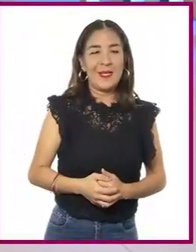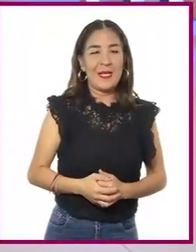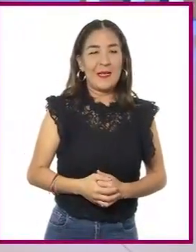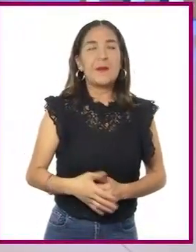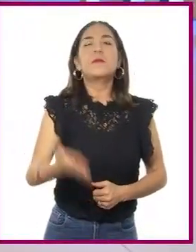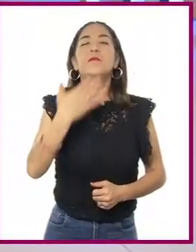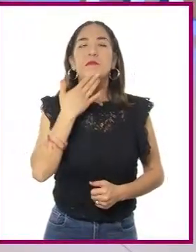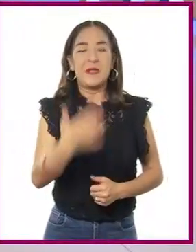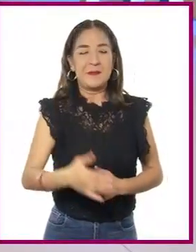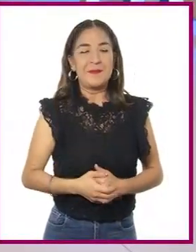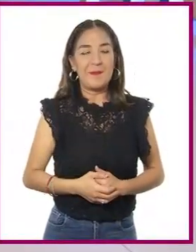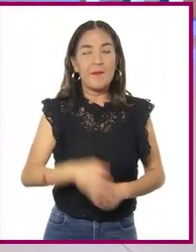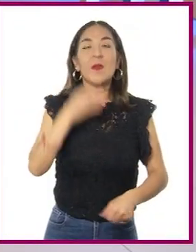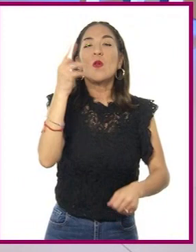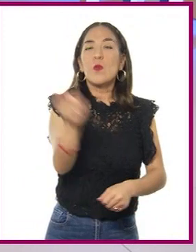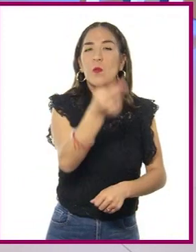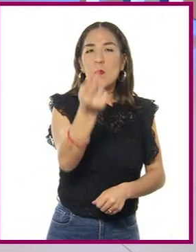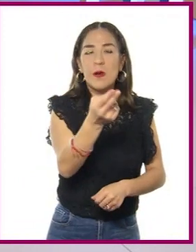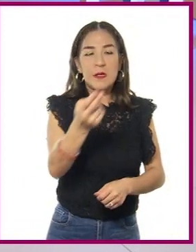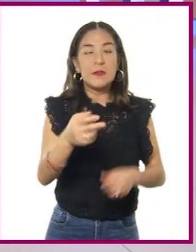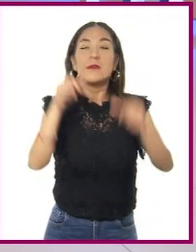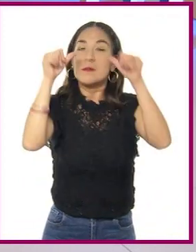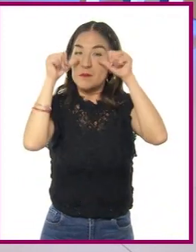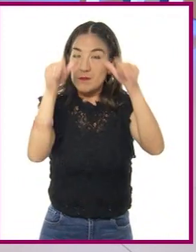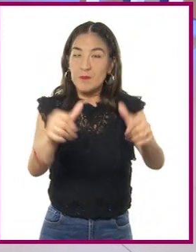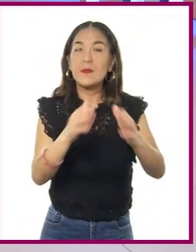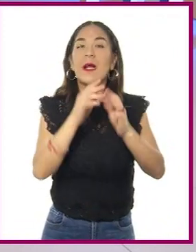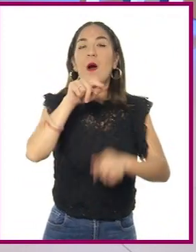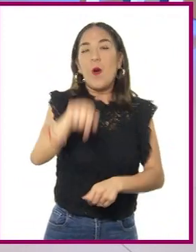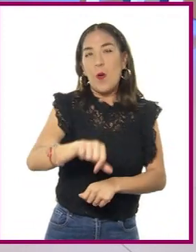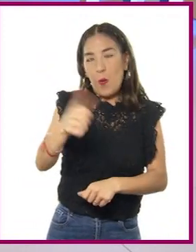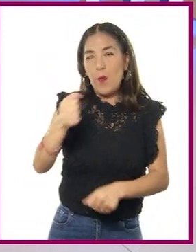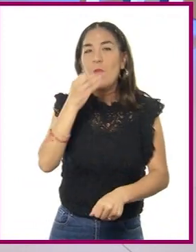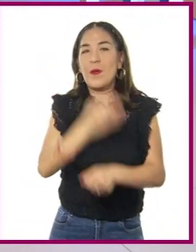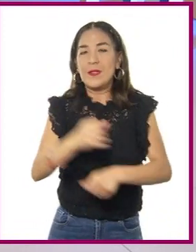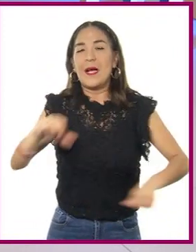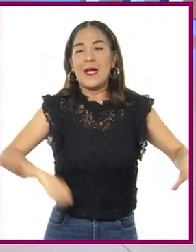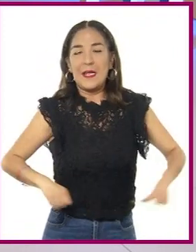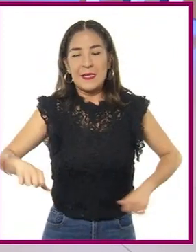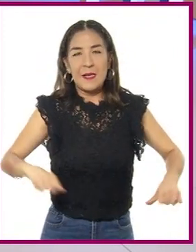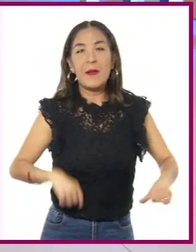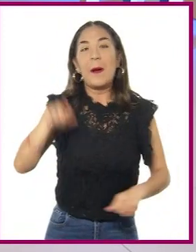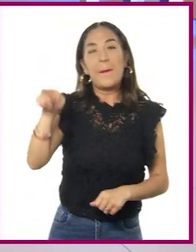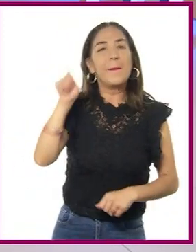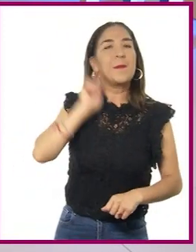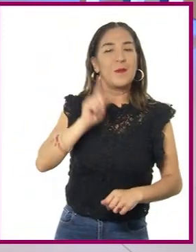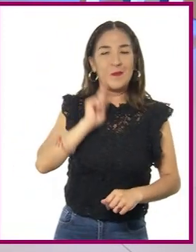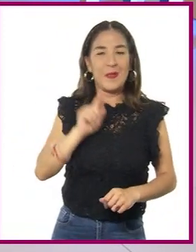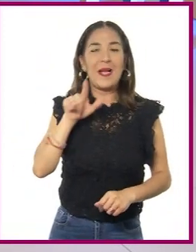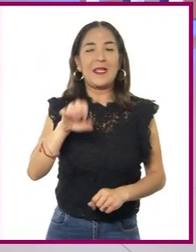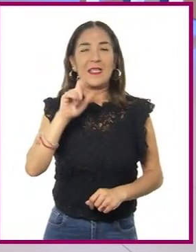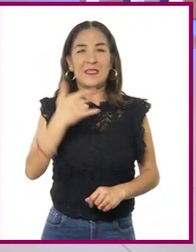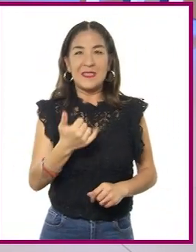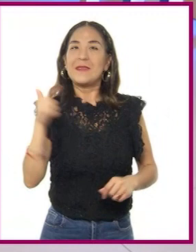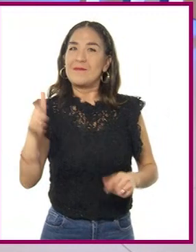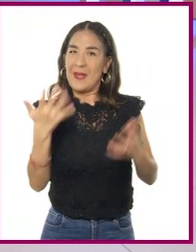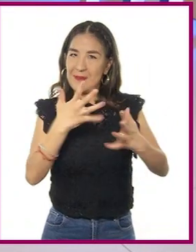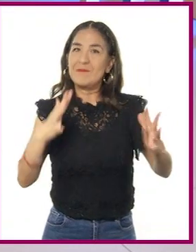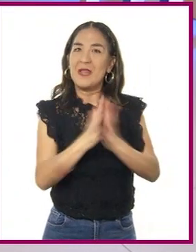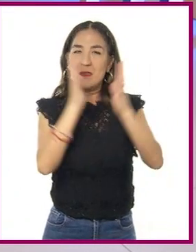Excelente trabajo. Y ustedes en casa, atentos al siguiente caso en el que Leslie participa. ¿Yo,